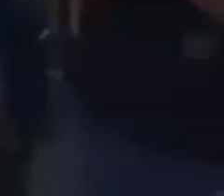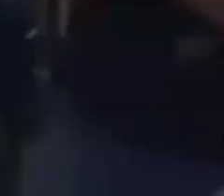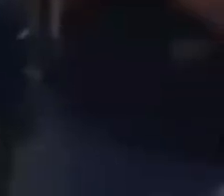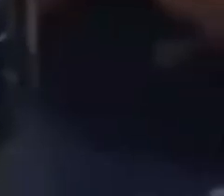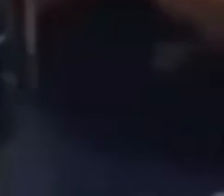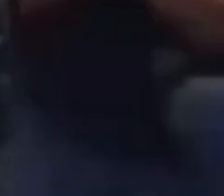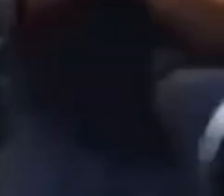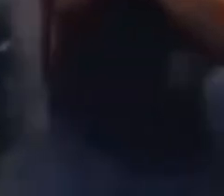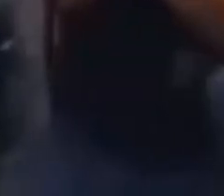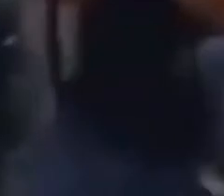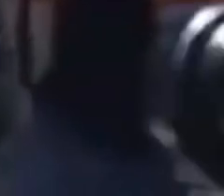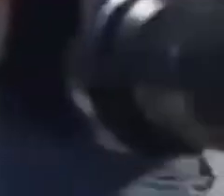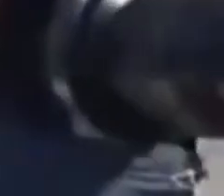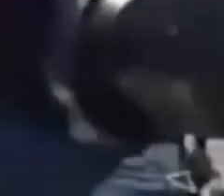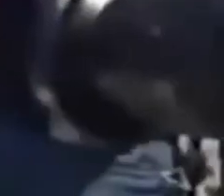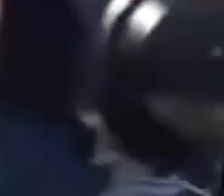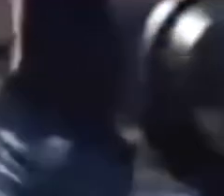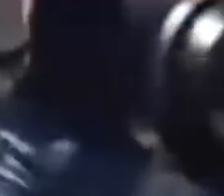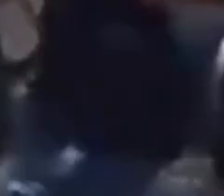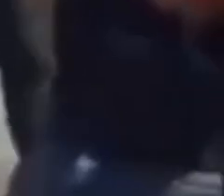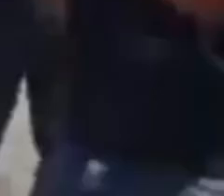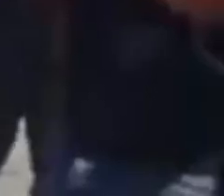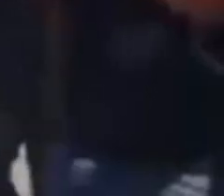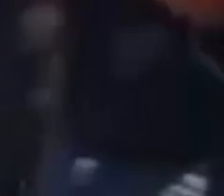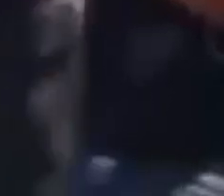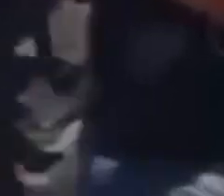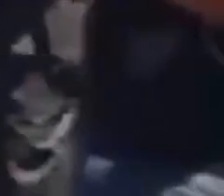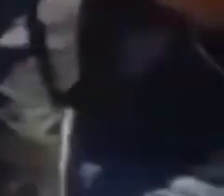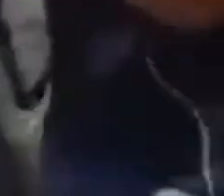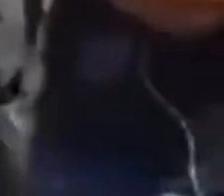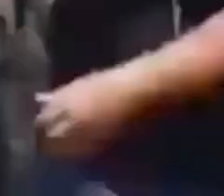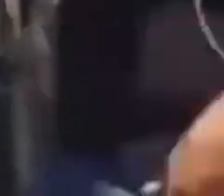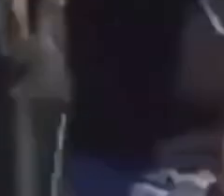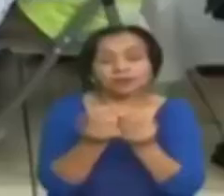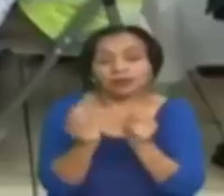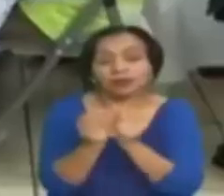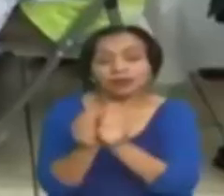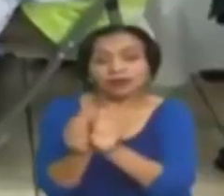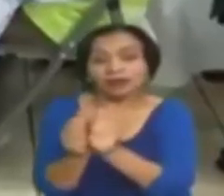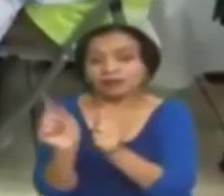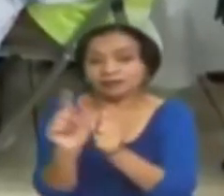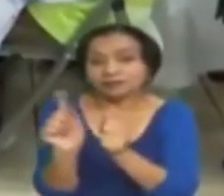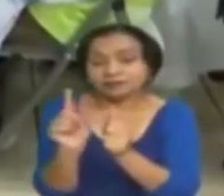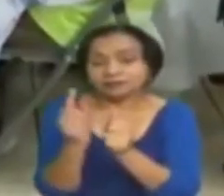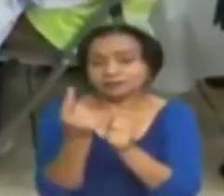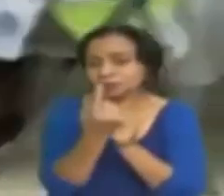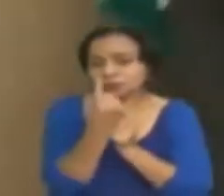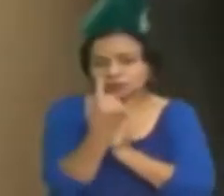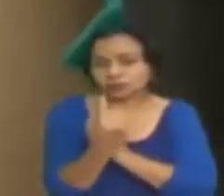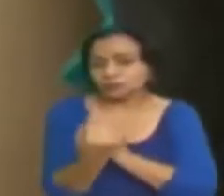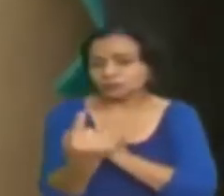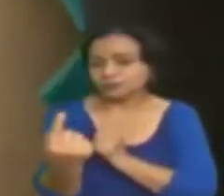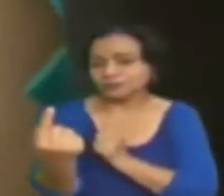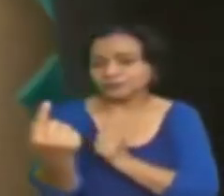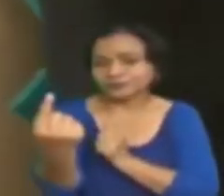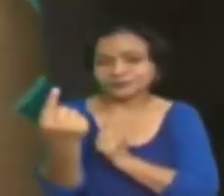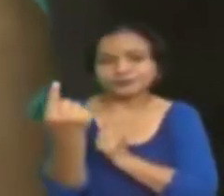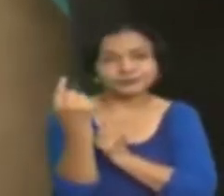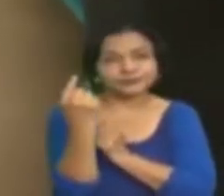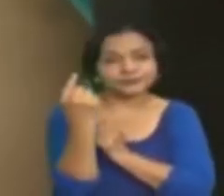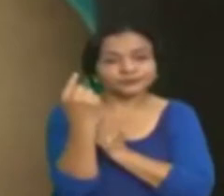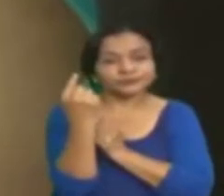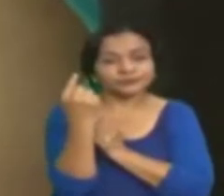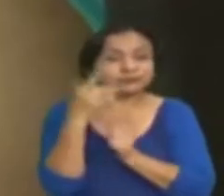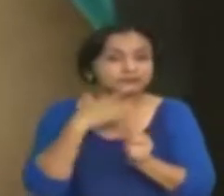vacuna prestigiosa. Hemos recibido y siempre tenemos en nuestros corazones el agradecimiento